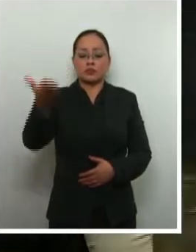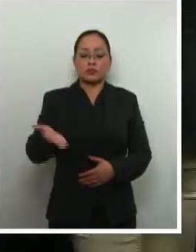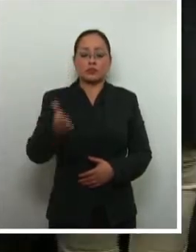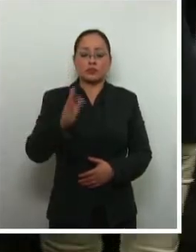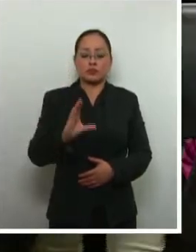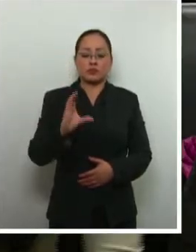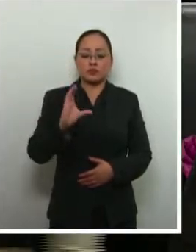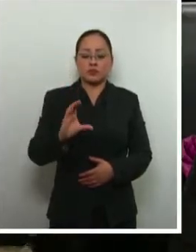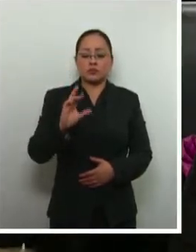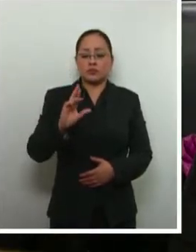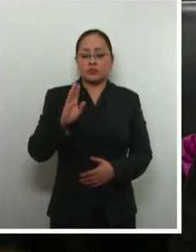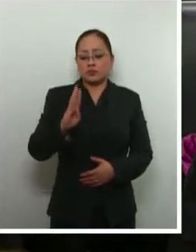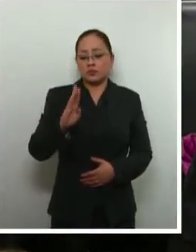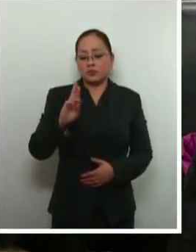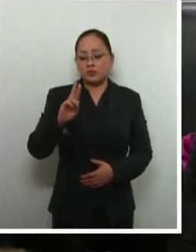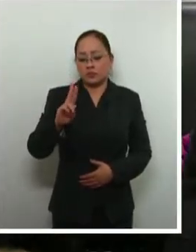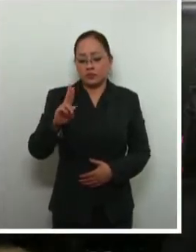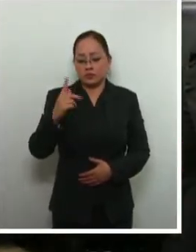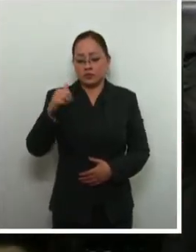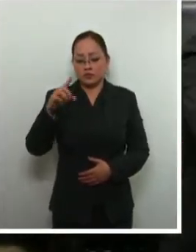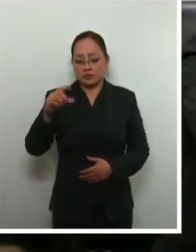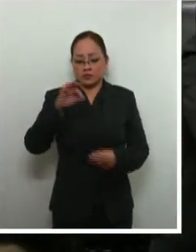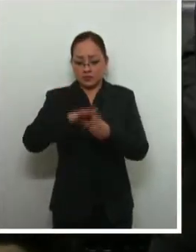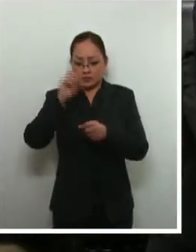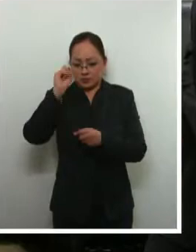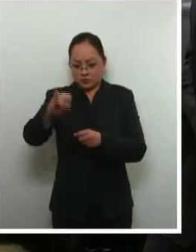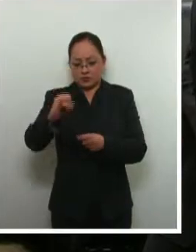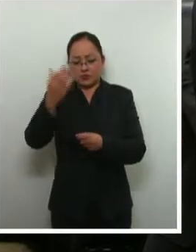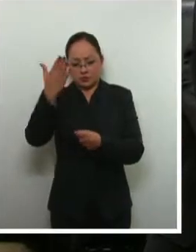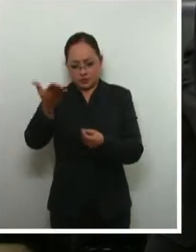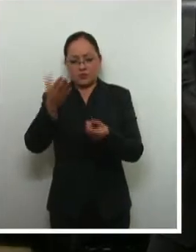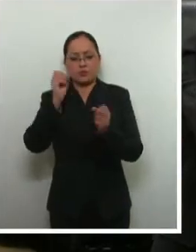Clara Brugada, nada más a favor, perdón, a favor.